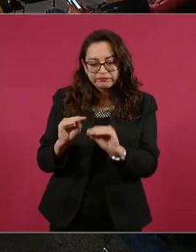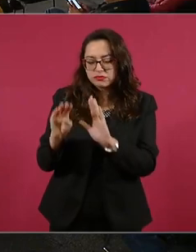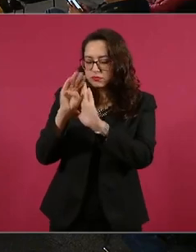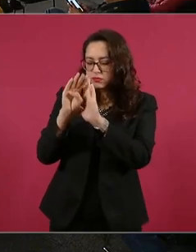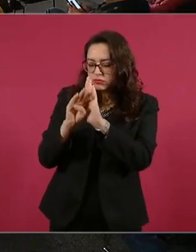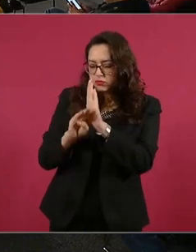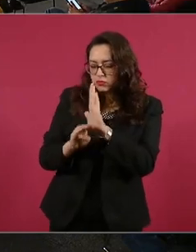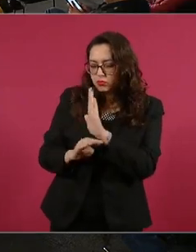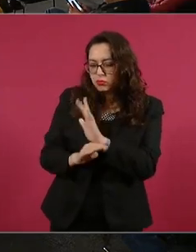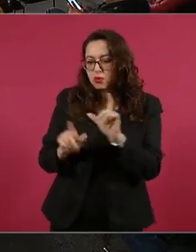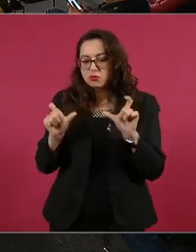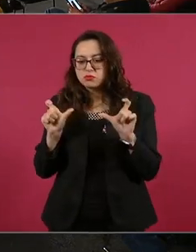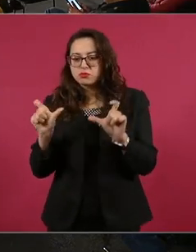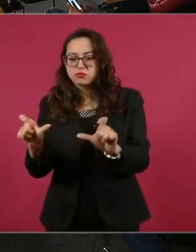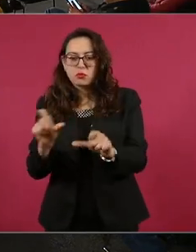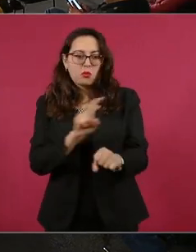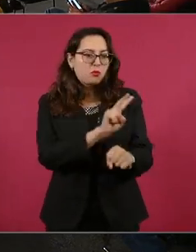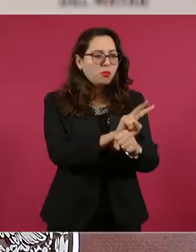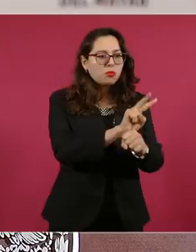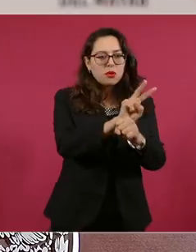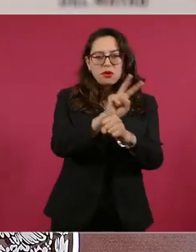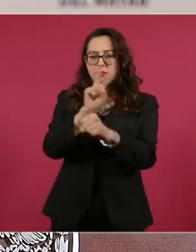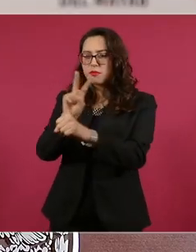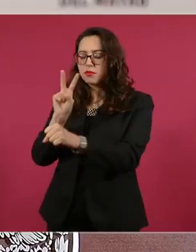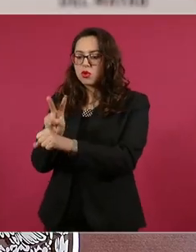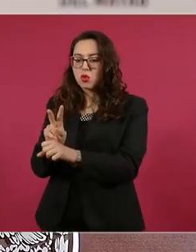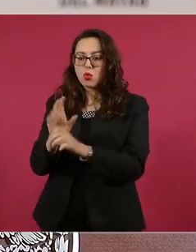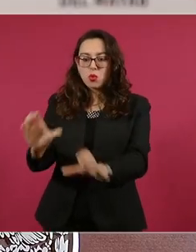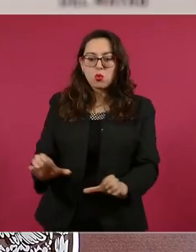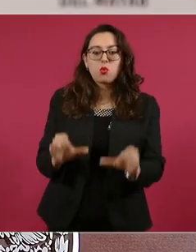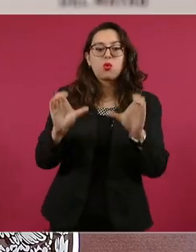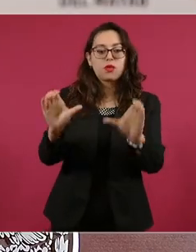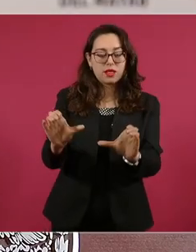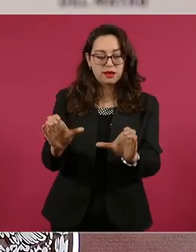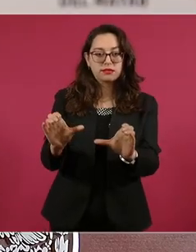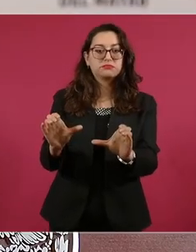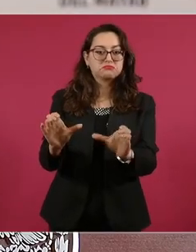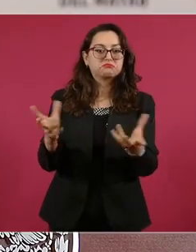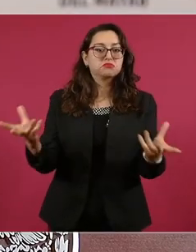para conocimiento de todos,